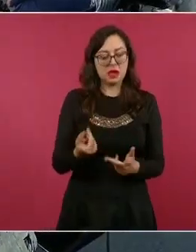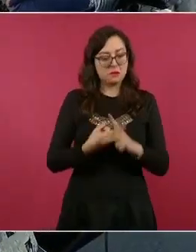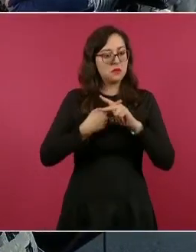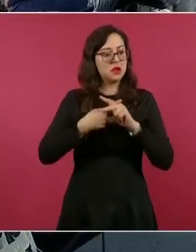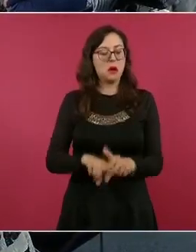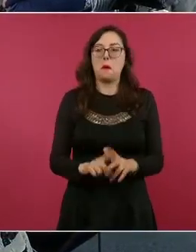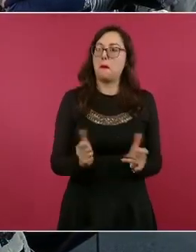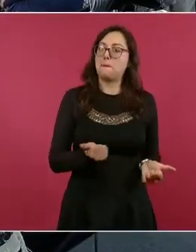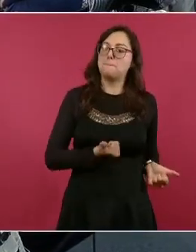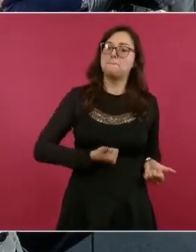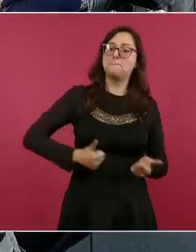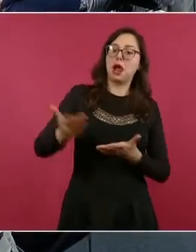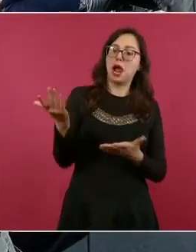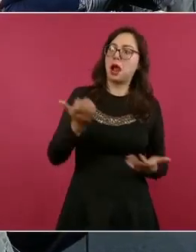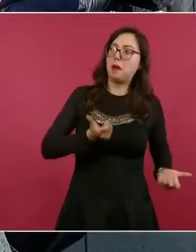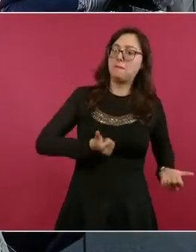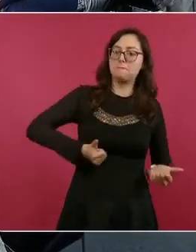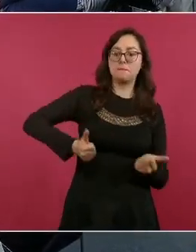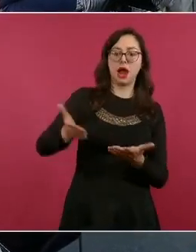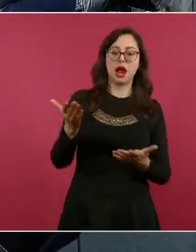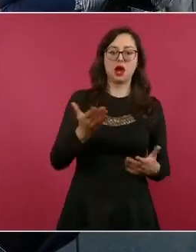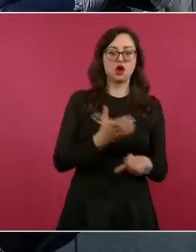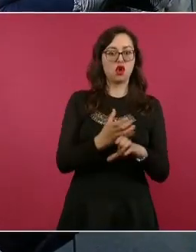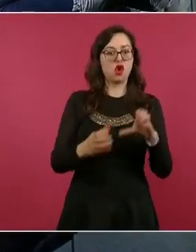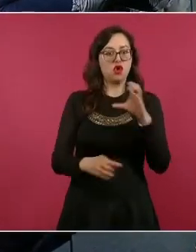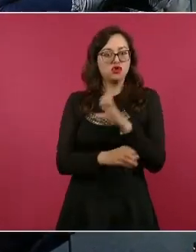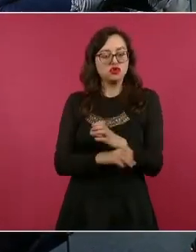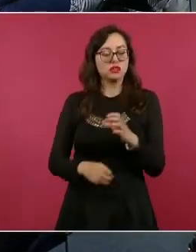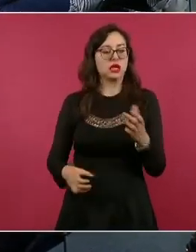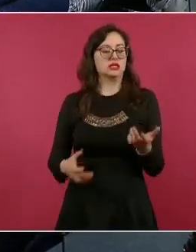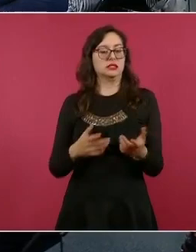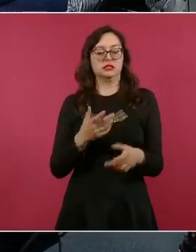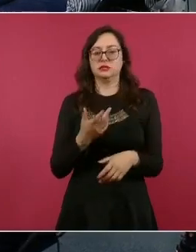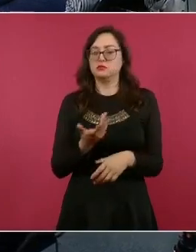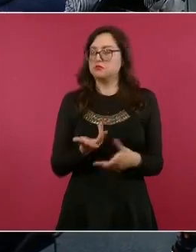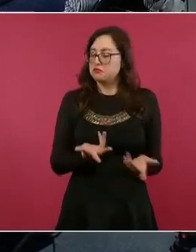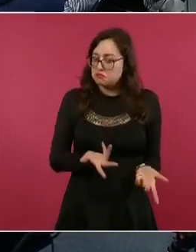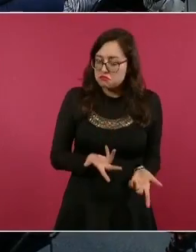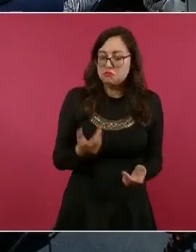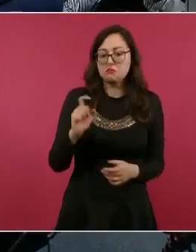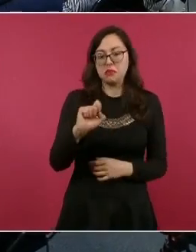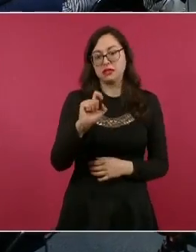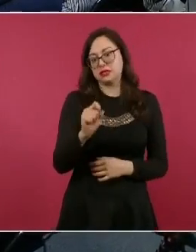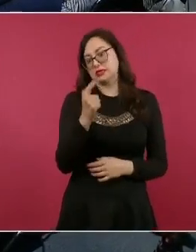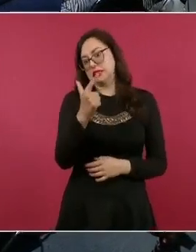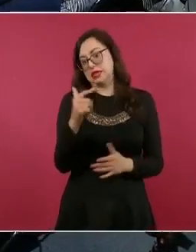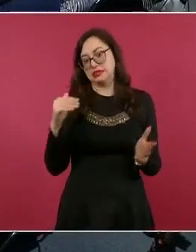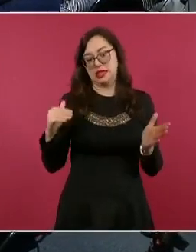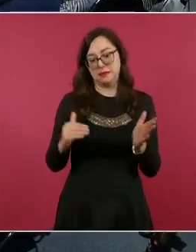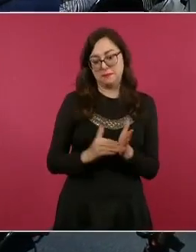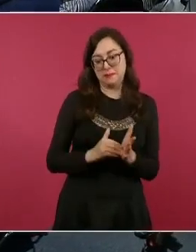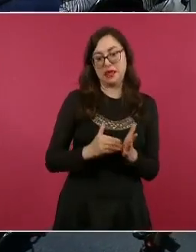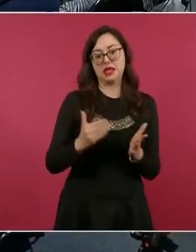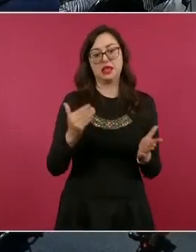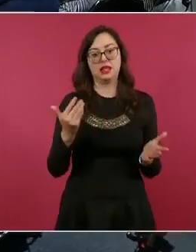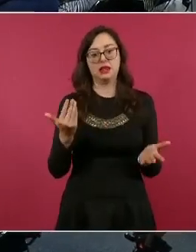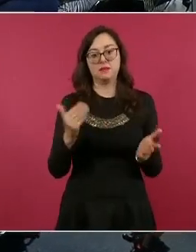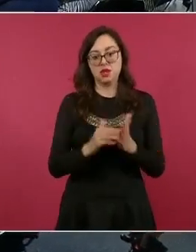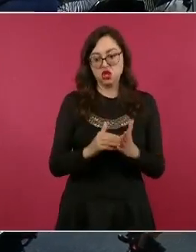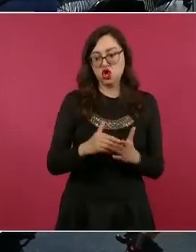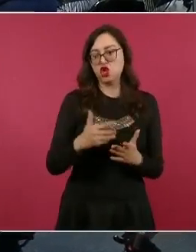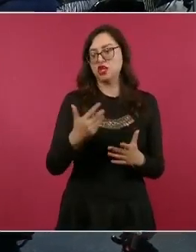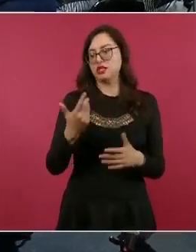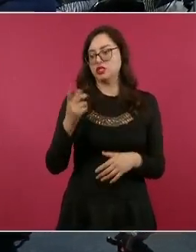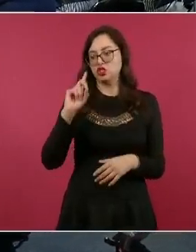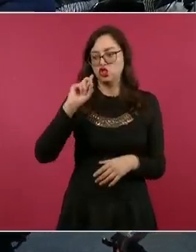está en el top 10 de los mayores exportadores del país. Logramos 27.600 millones de dólares en exportación de